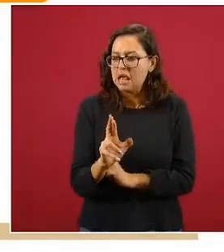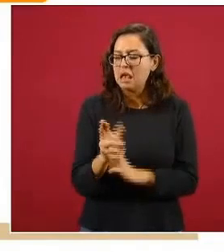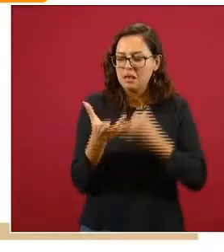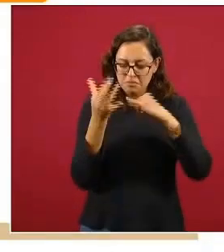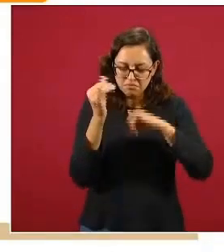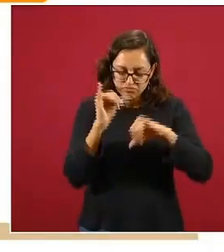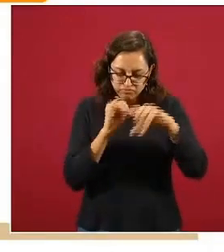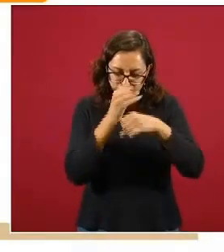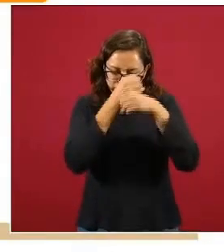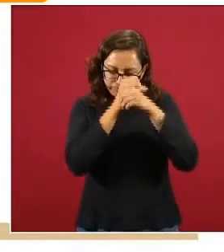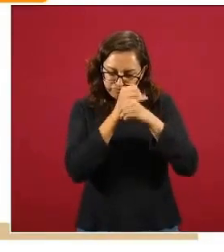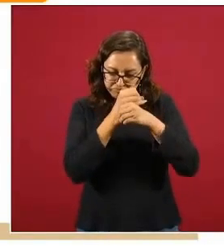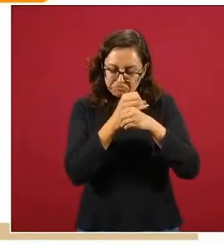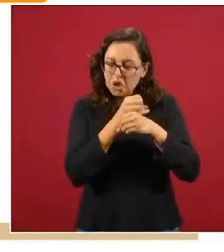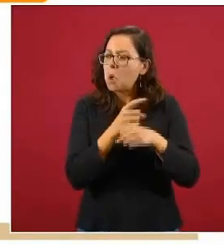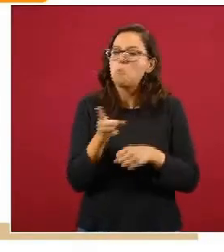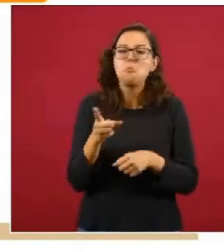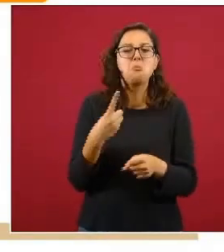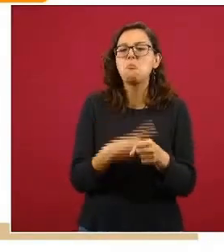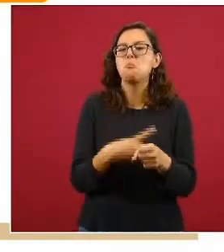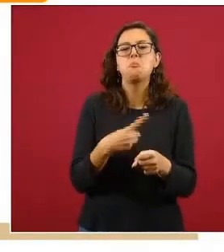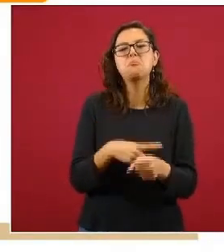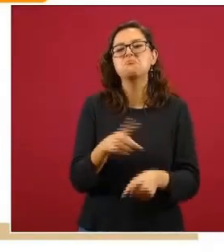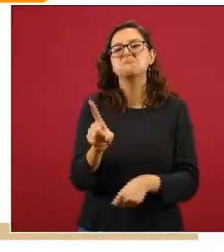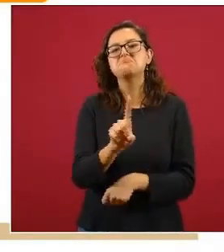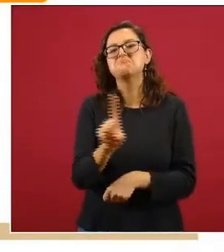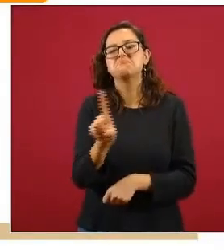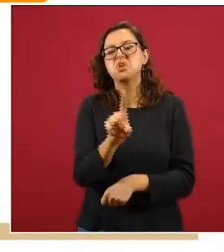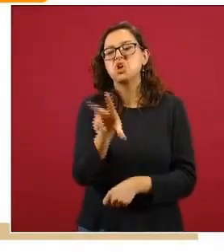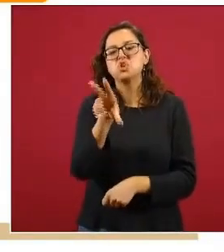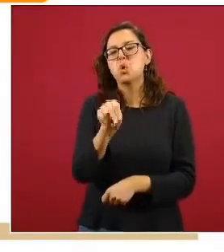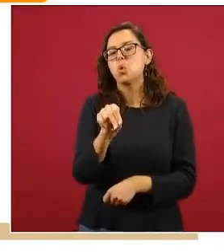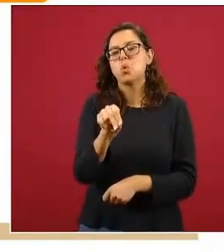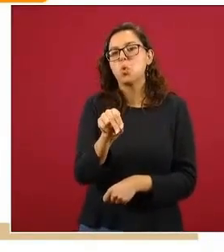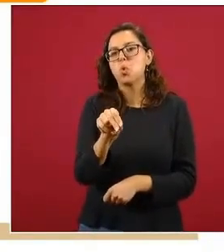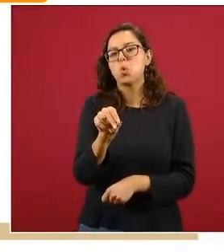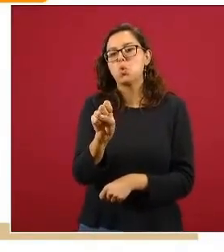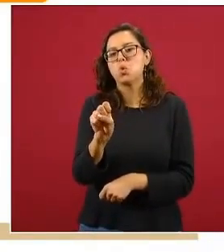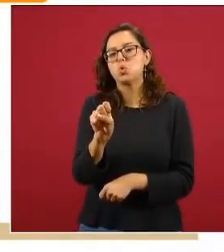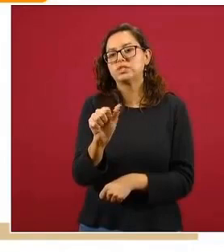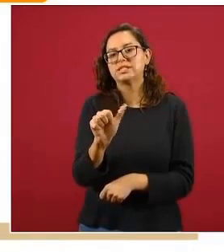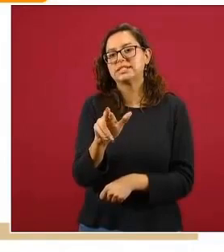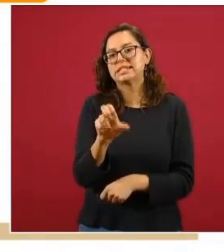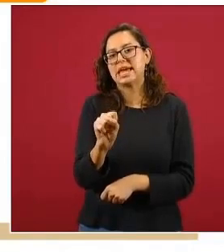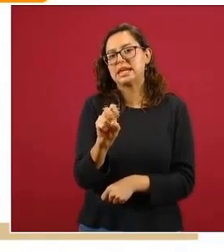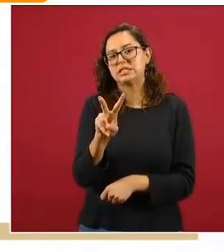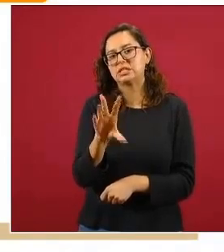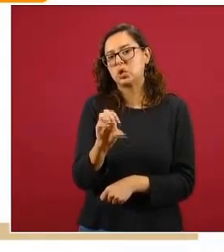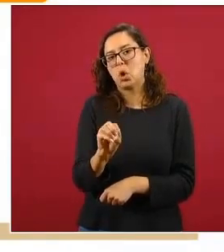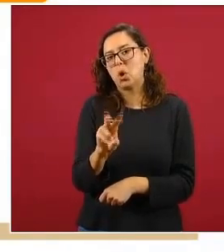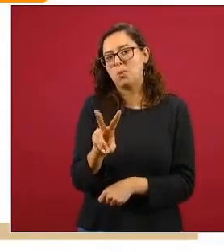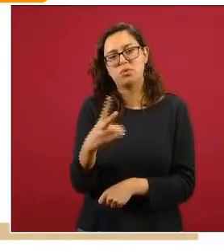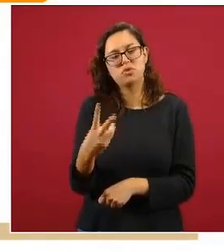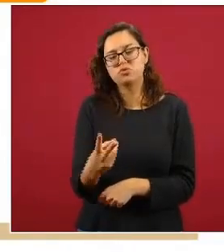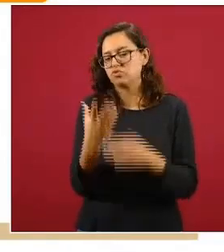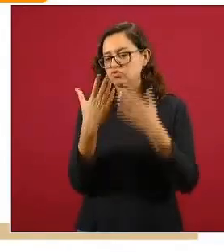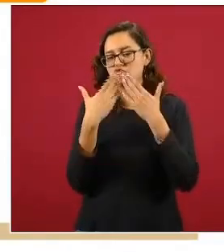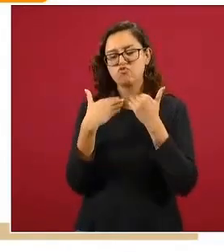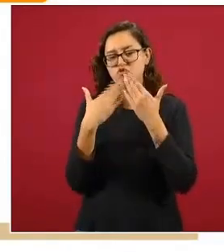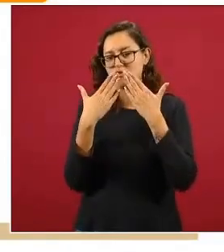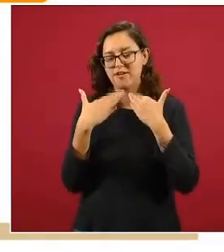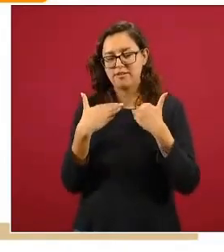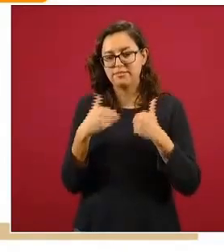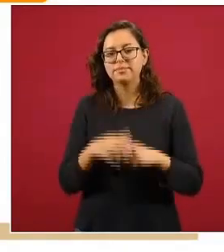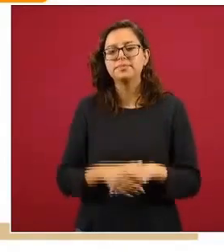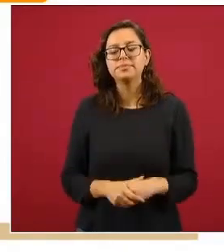la polimerasa, y resultaron negativas, no se corroboró que tuvieran infección por el virus SARS-CoV-2 causante de